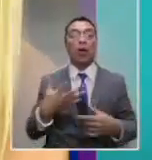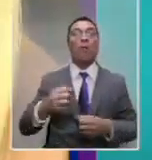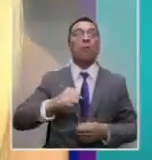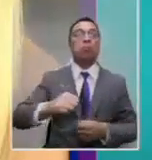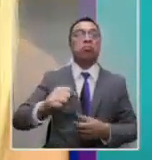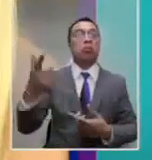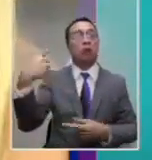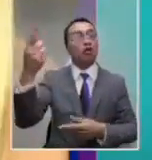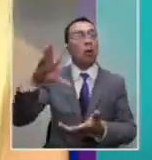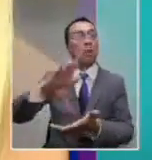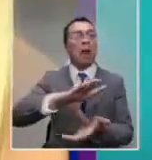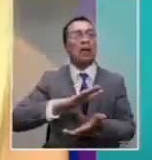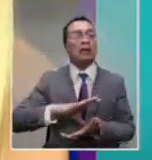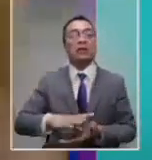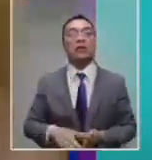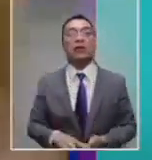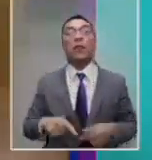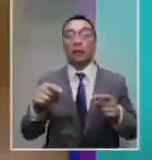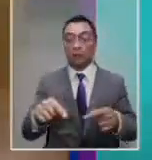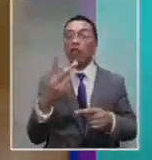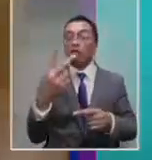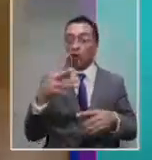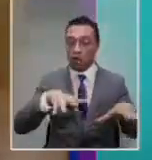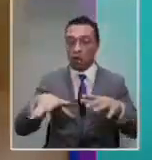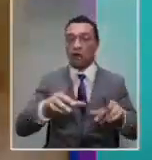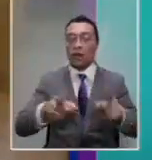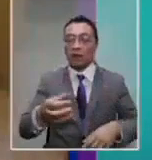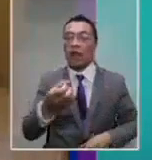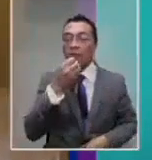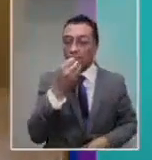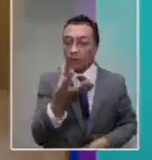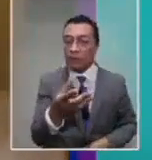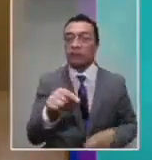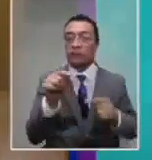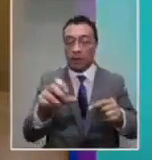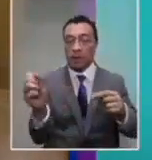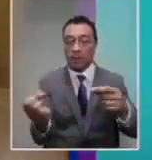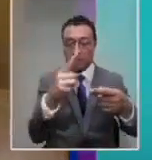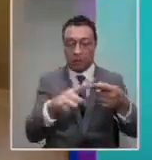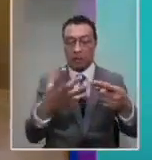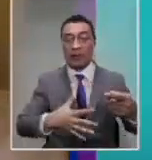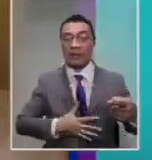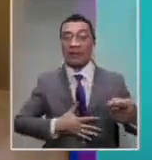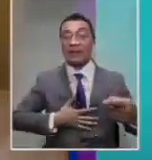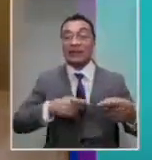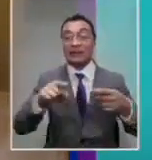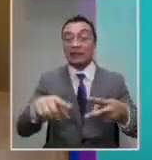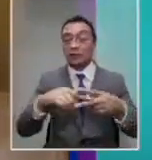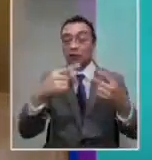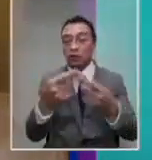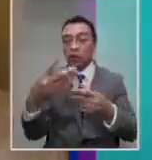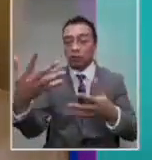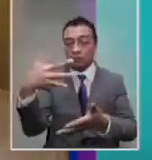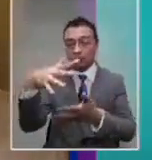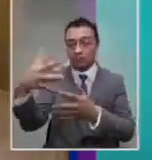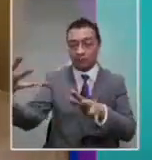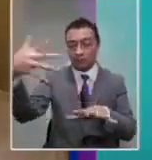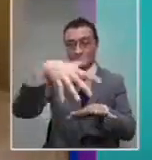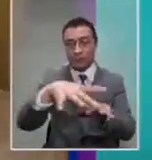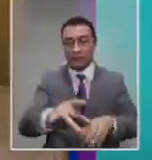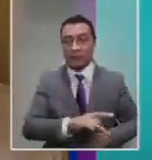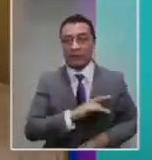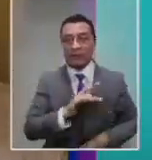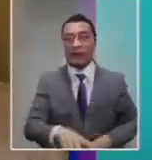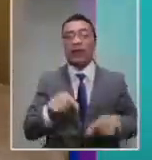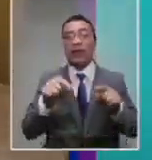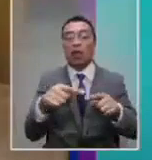los extranjeros? Sí, mira, hay que decir dos cosas al respecto. Lo primero es que la percepción en torno a la migración que existe hoy día en